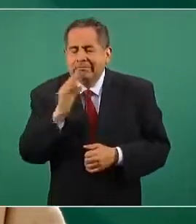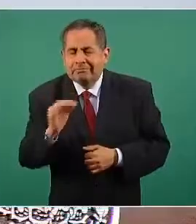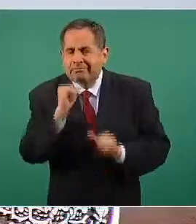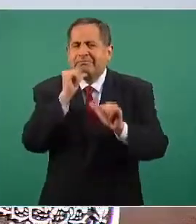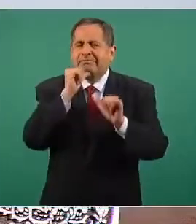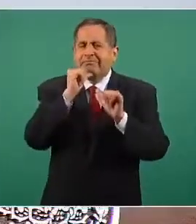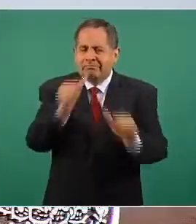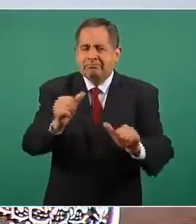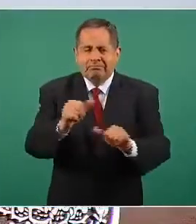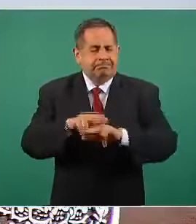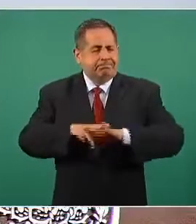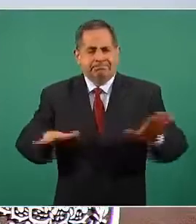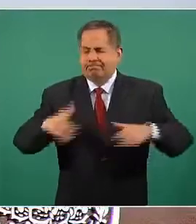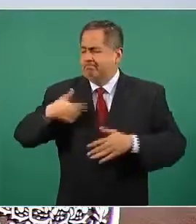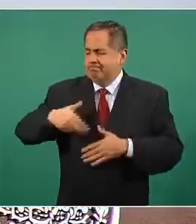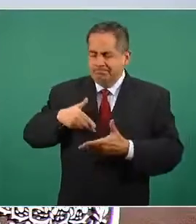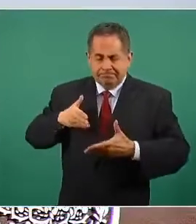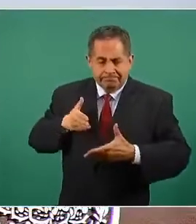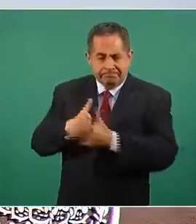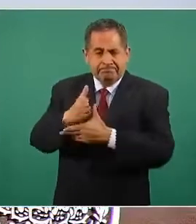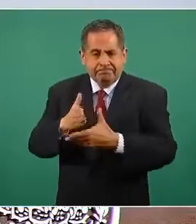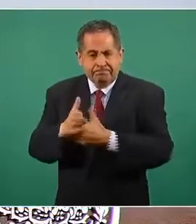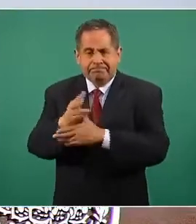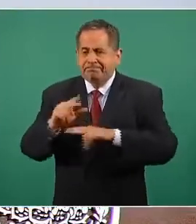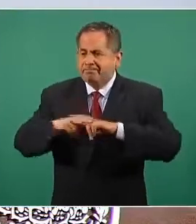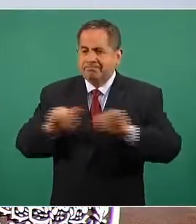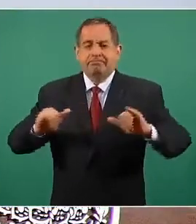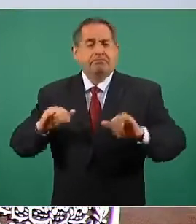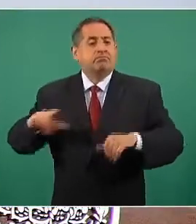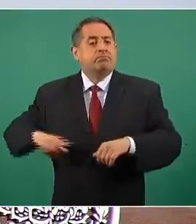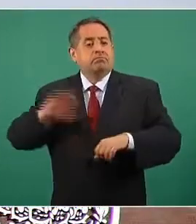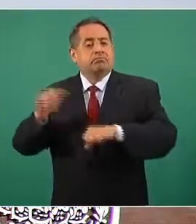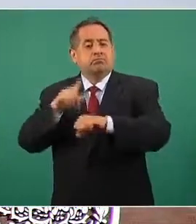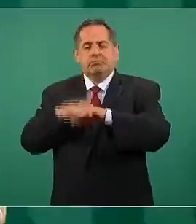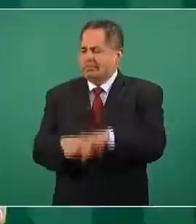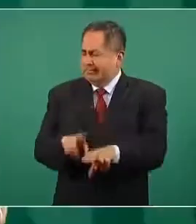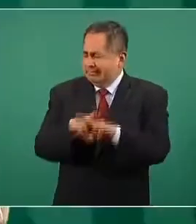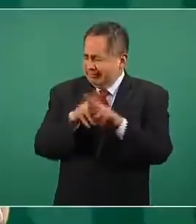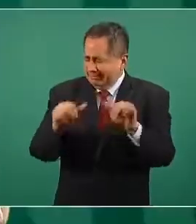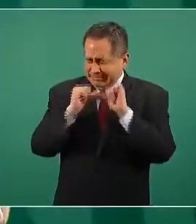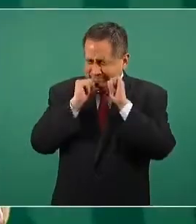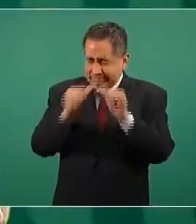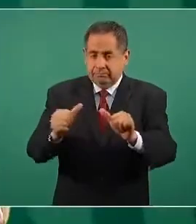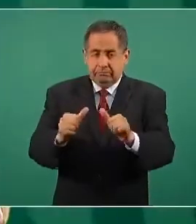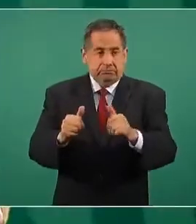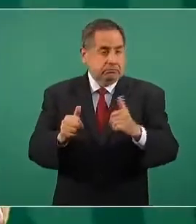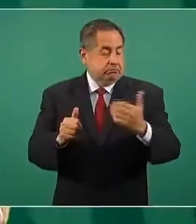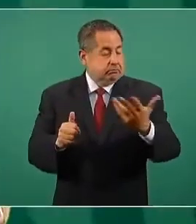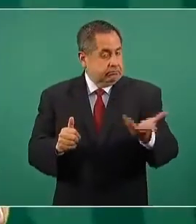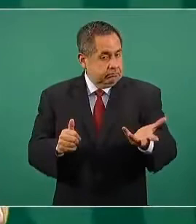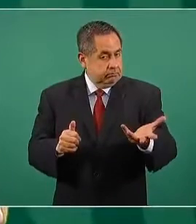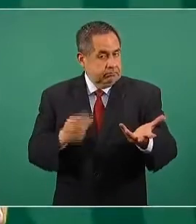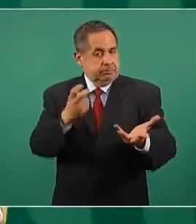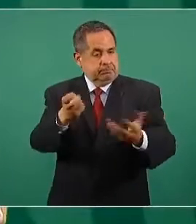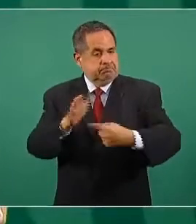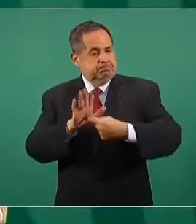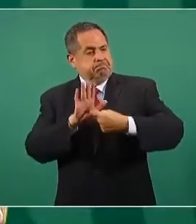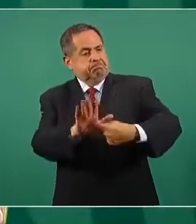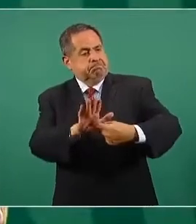la Secretaría de Gobernación y menos aún del gobierno federal. Entonces, ahí estamos con el